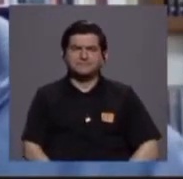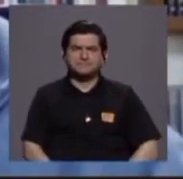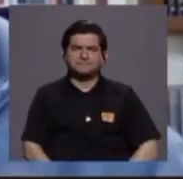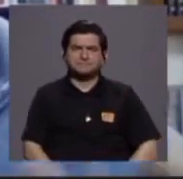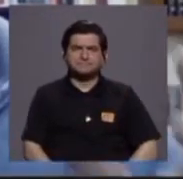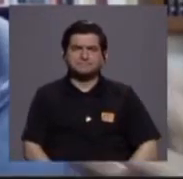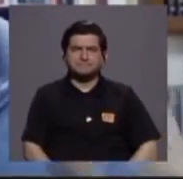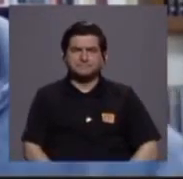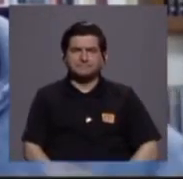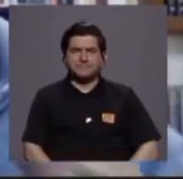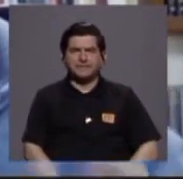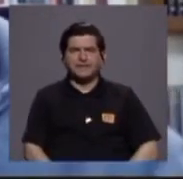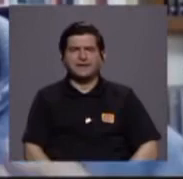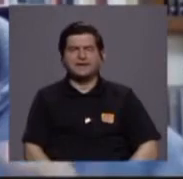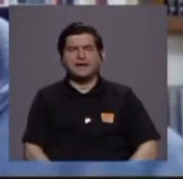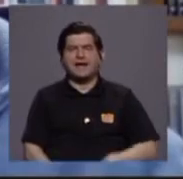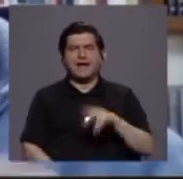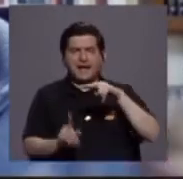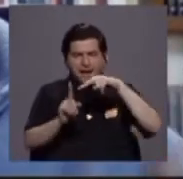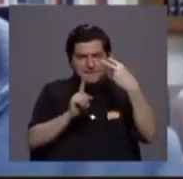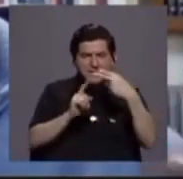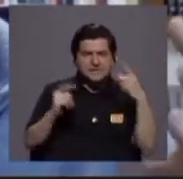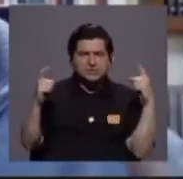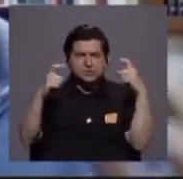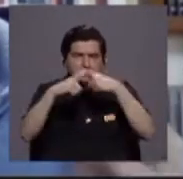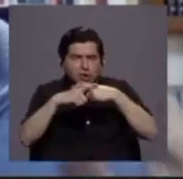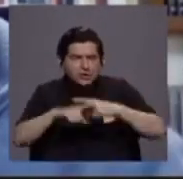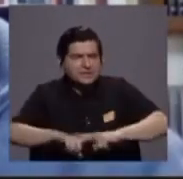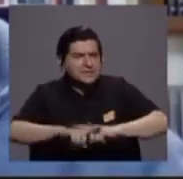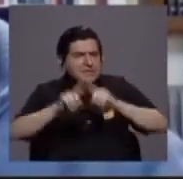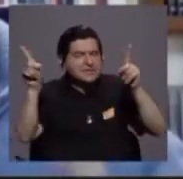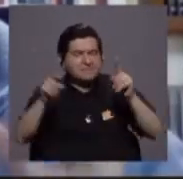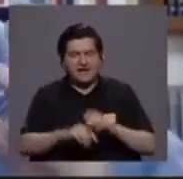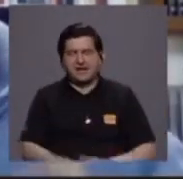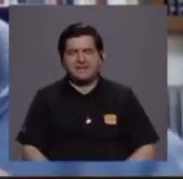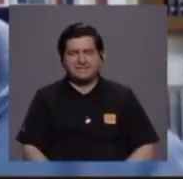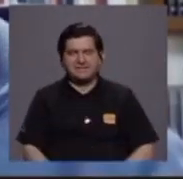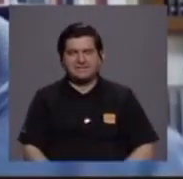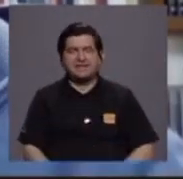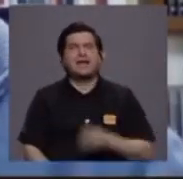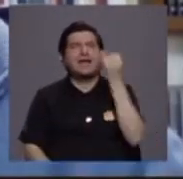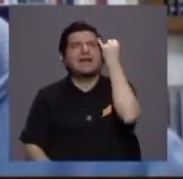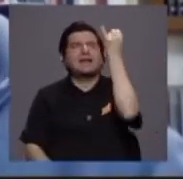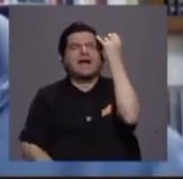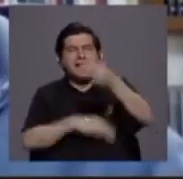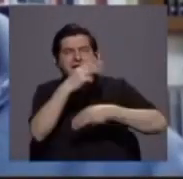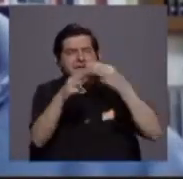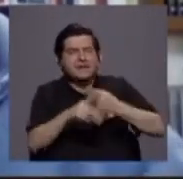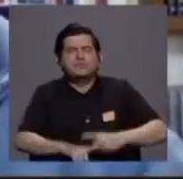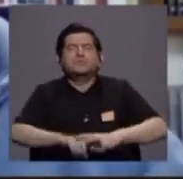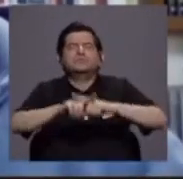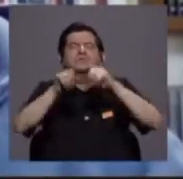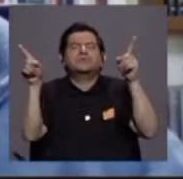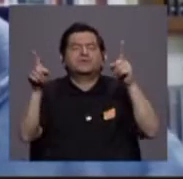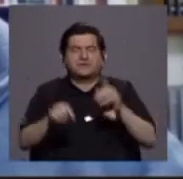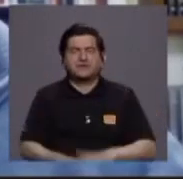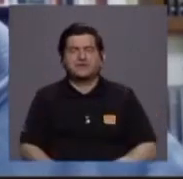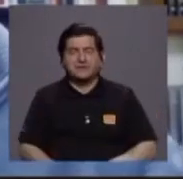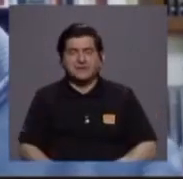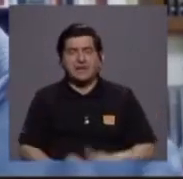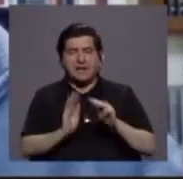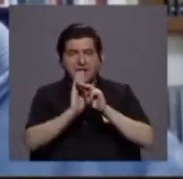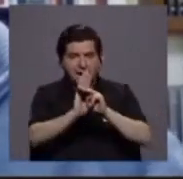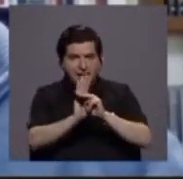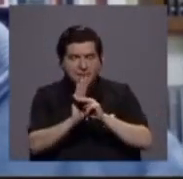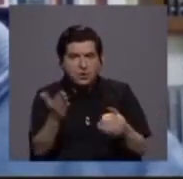la ontología, digamos, de la visión de complejidad es completamente distinta, concibe al mundo de una manera diferente al modelo